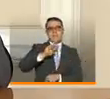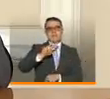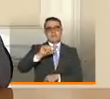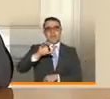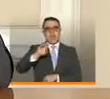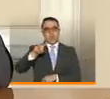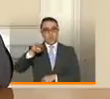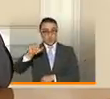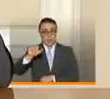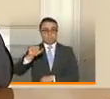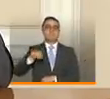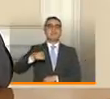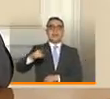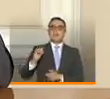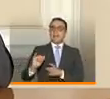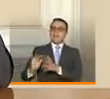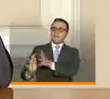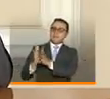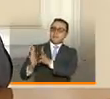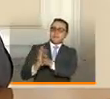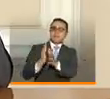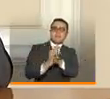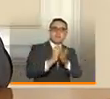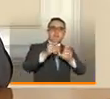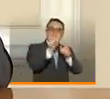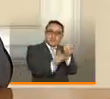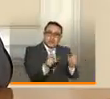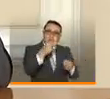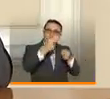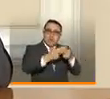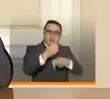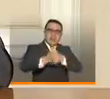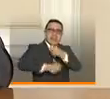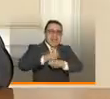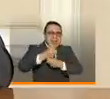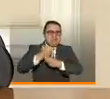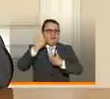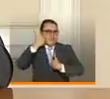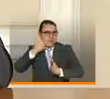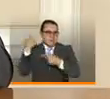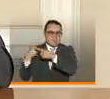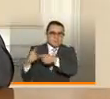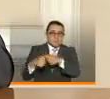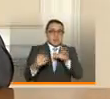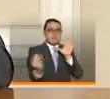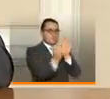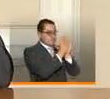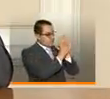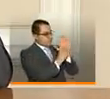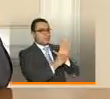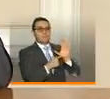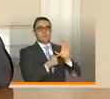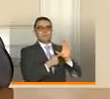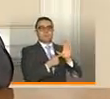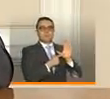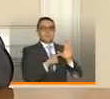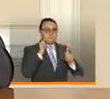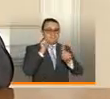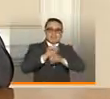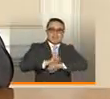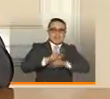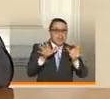con todas las bases de datos disponibles en el país para poder tener toda la información más certera y más clara